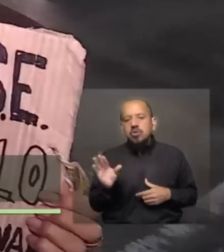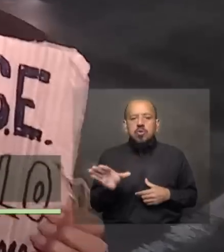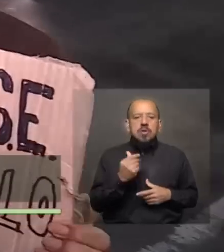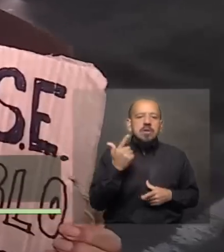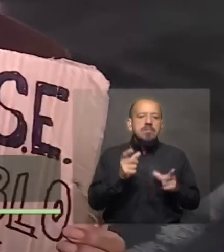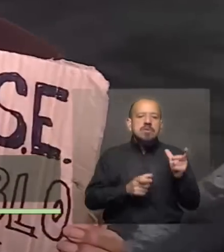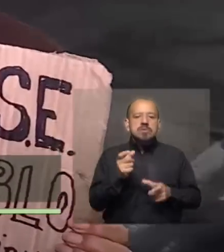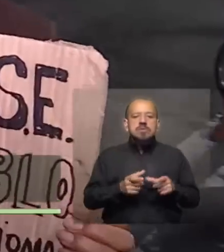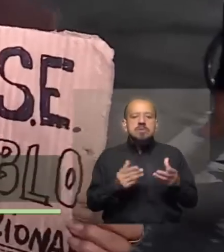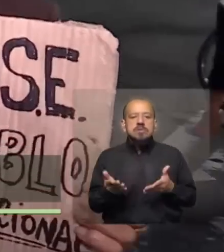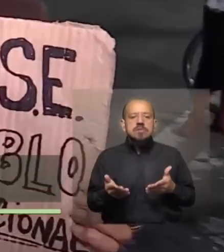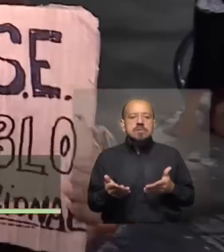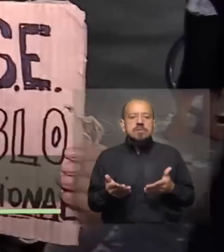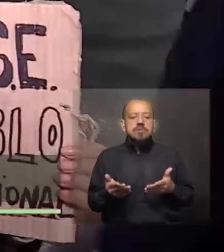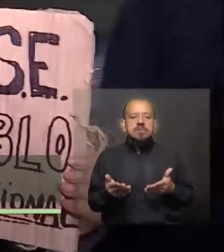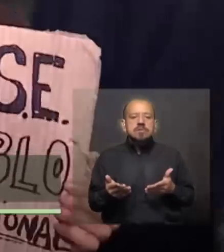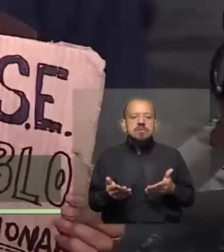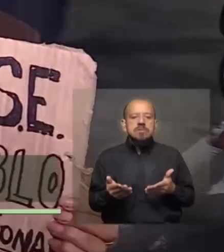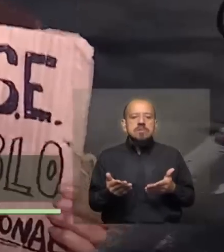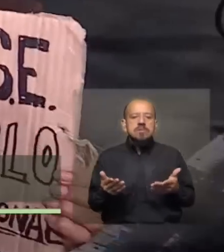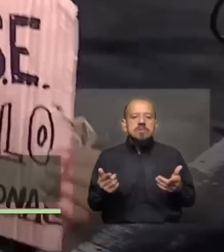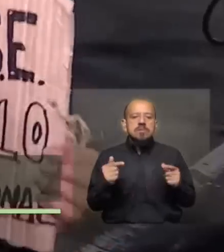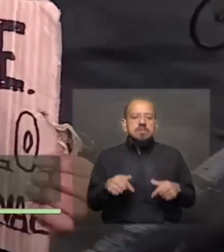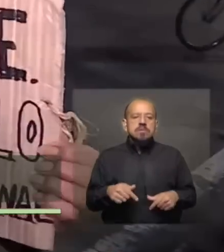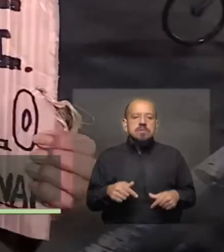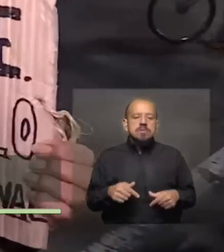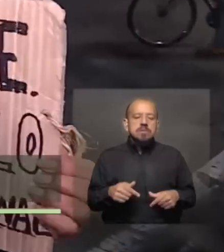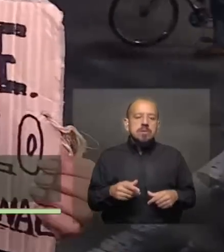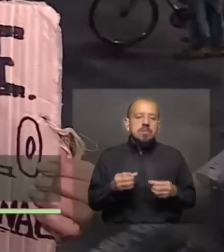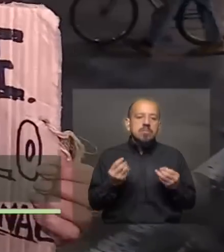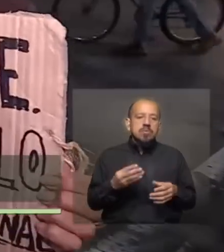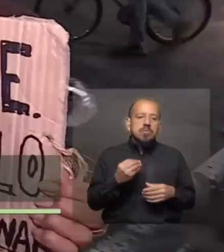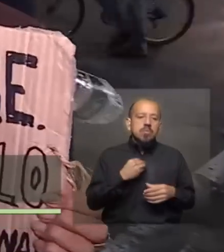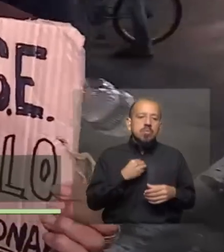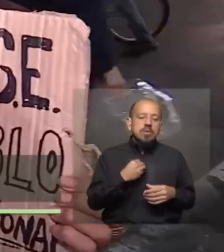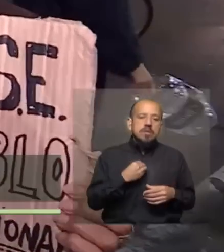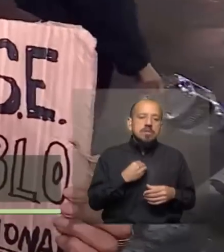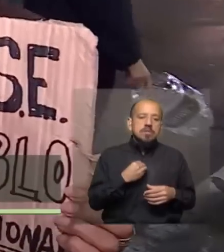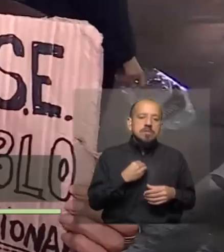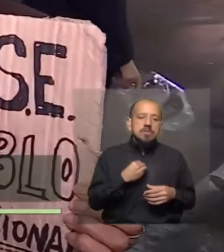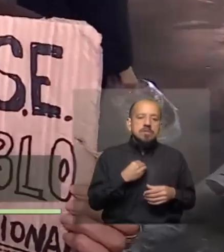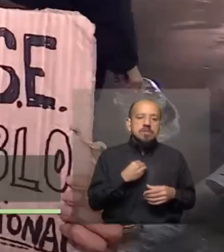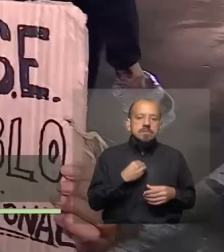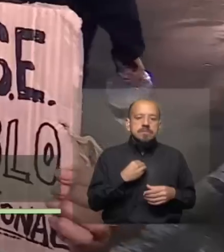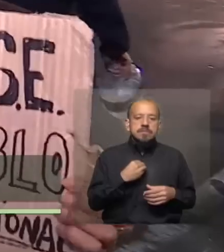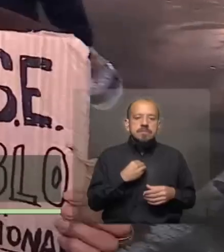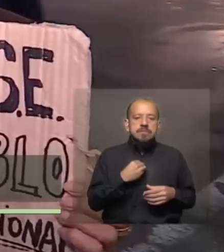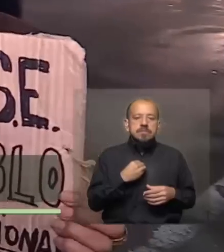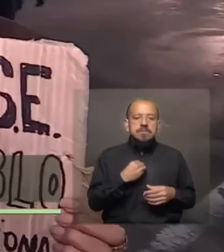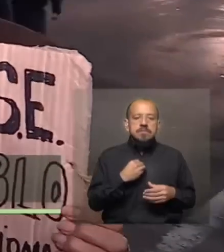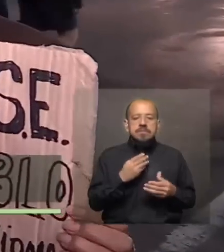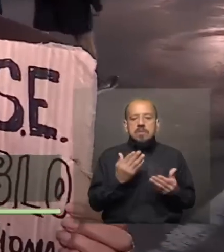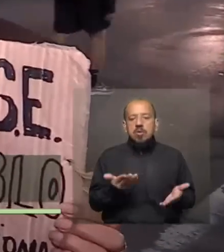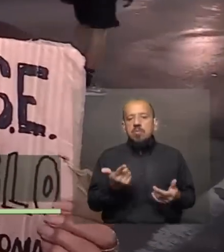estamos me uní a esta iniciativa por voluntad propia como